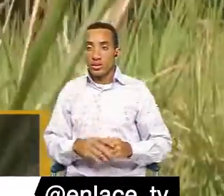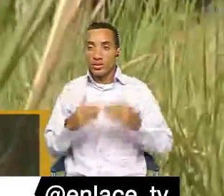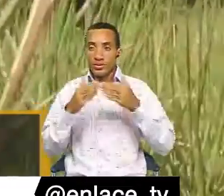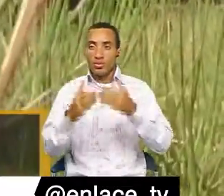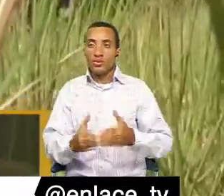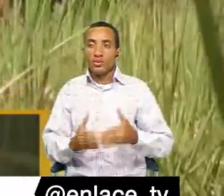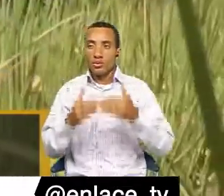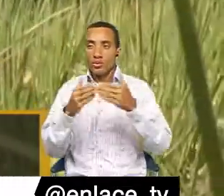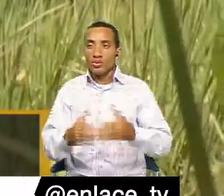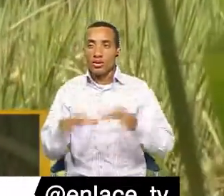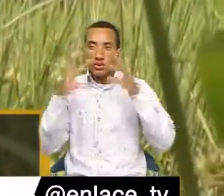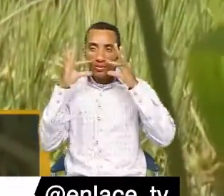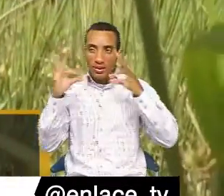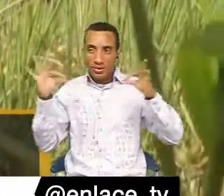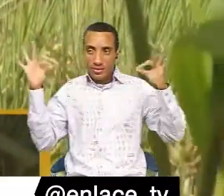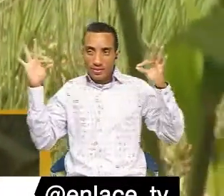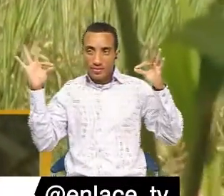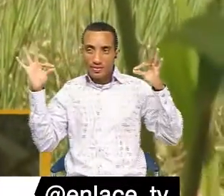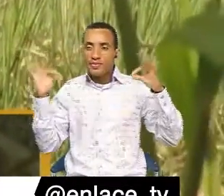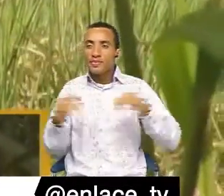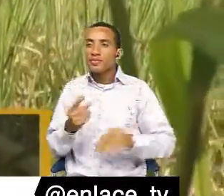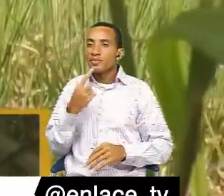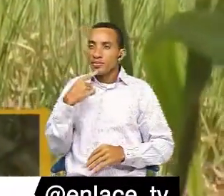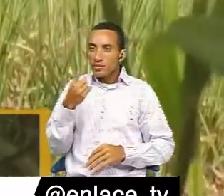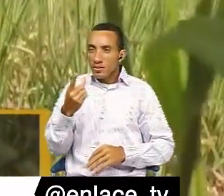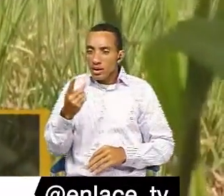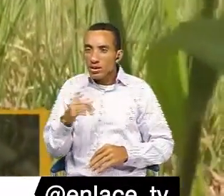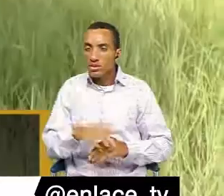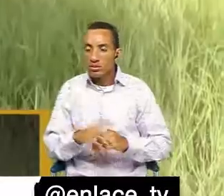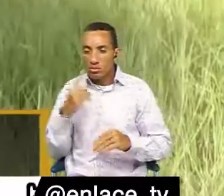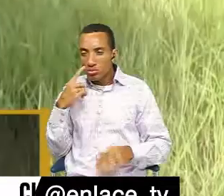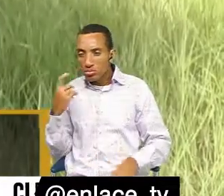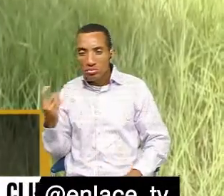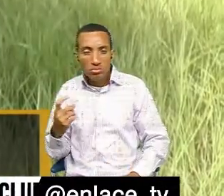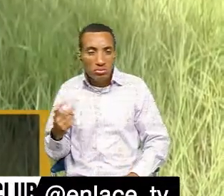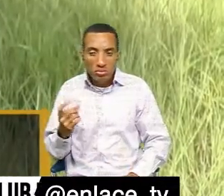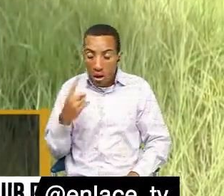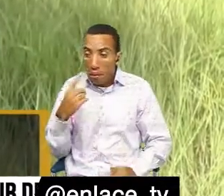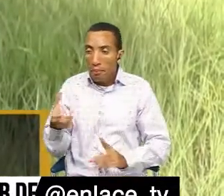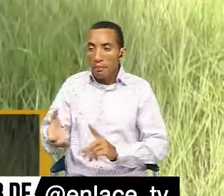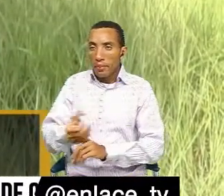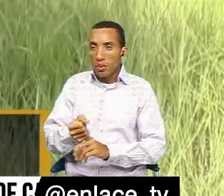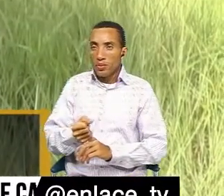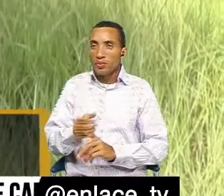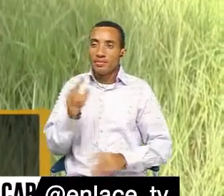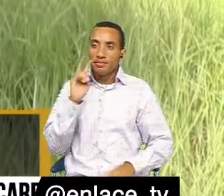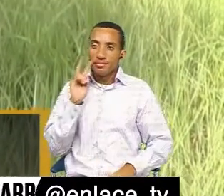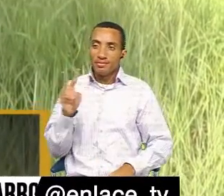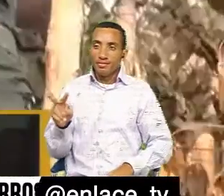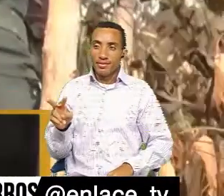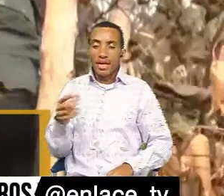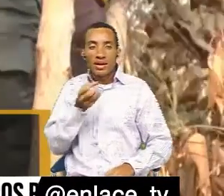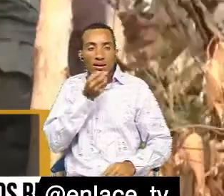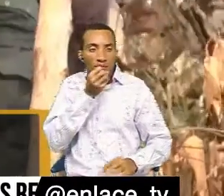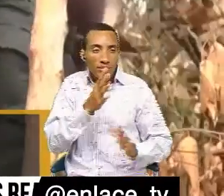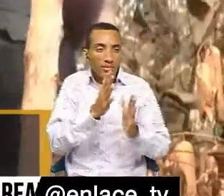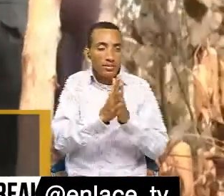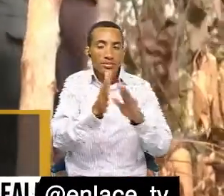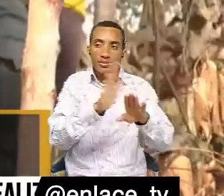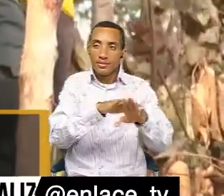vieron, ellos aseguraron que estaban realizando sus labores diarias en el predio, por lo que enseguida optaron por dar aviso a la